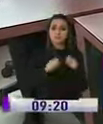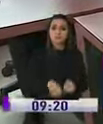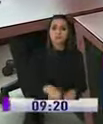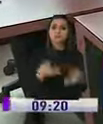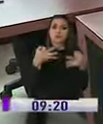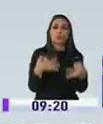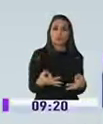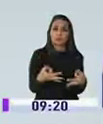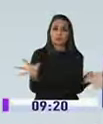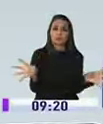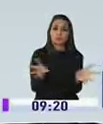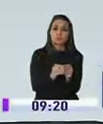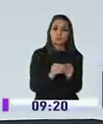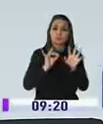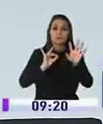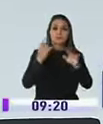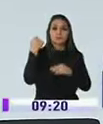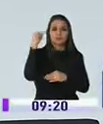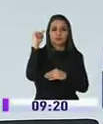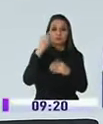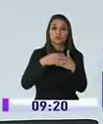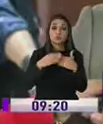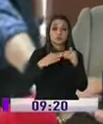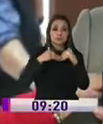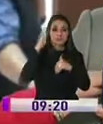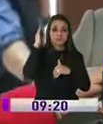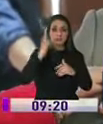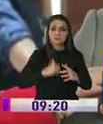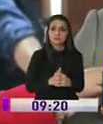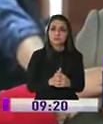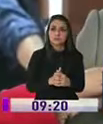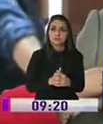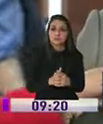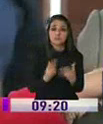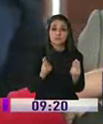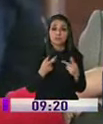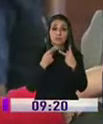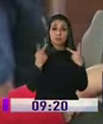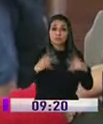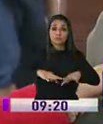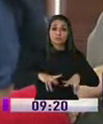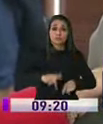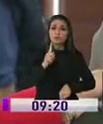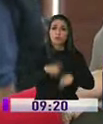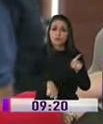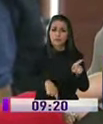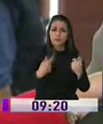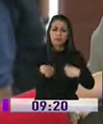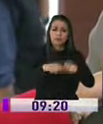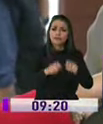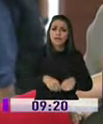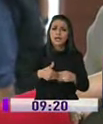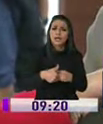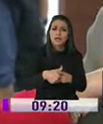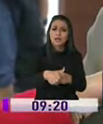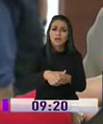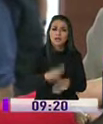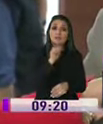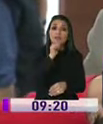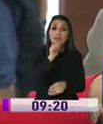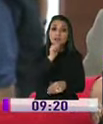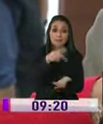en total, más de 7 millones de dólares. No puede haber peculado en un contrato en ejecución por una simple razón, porque